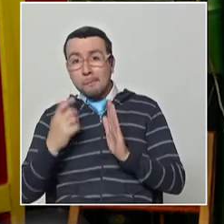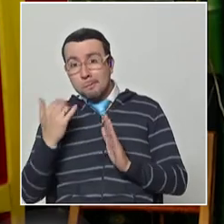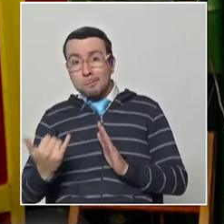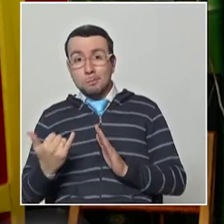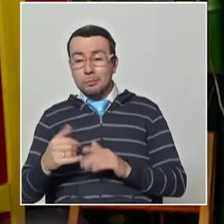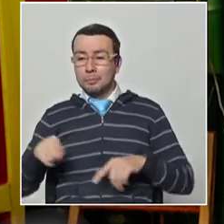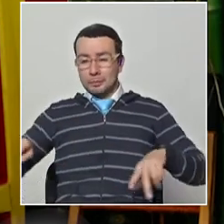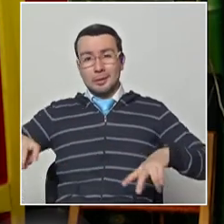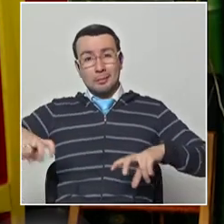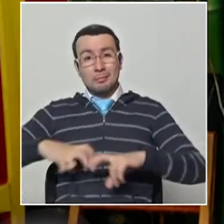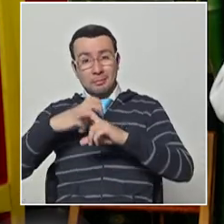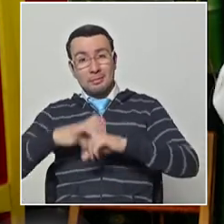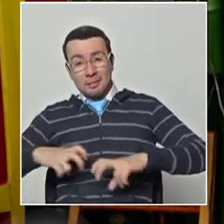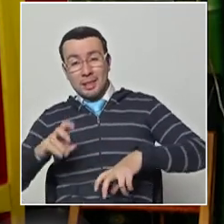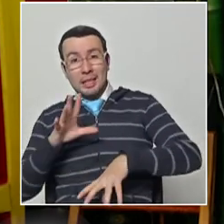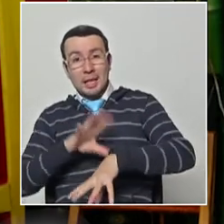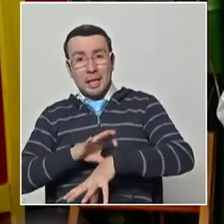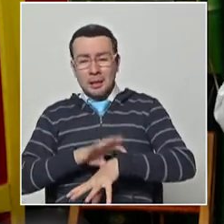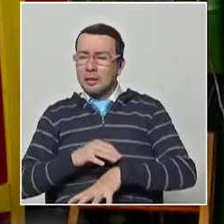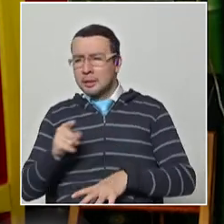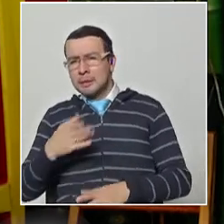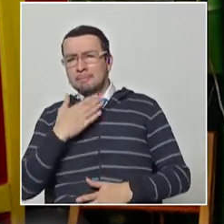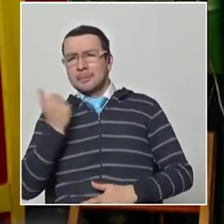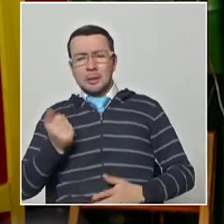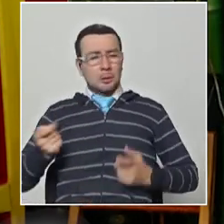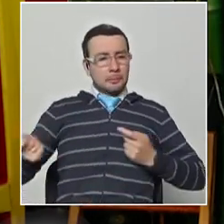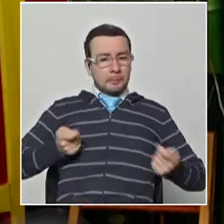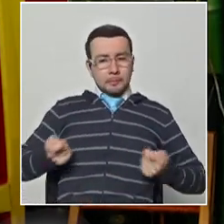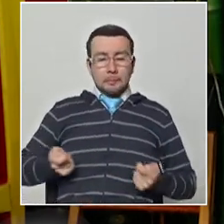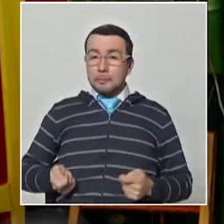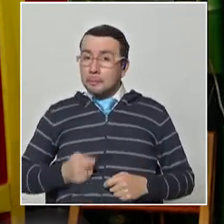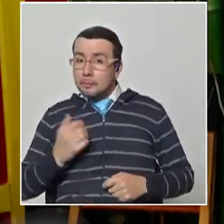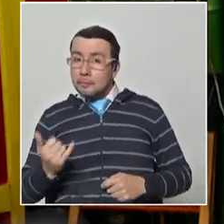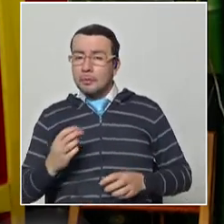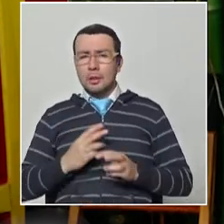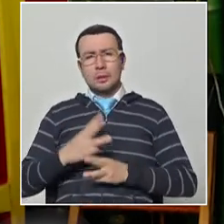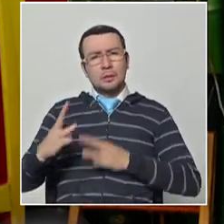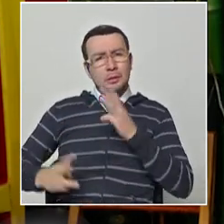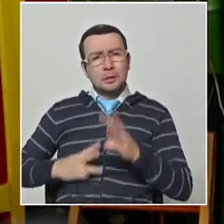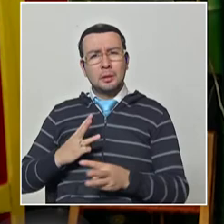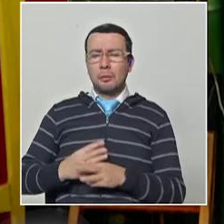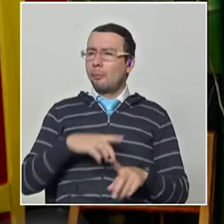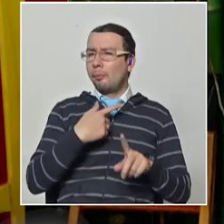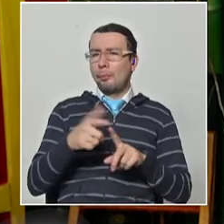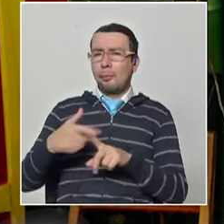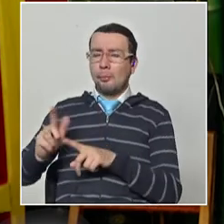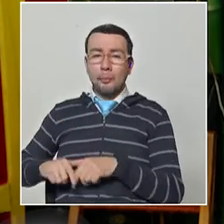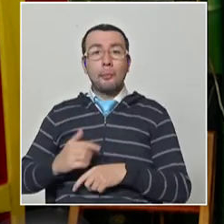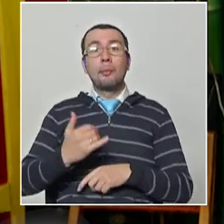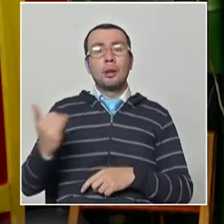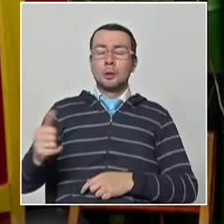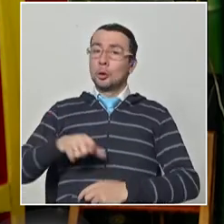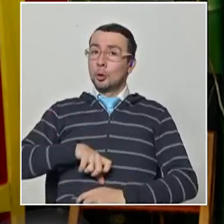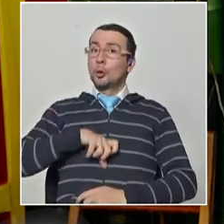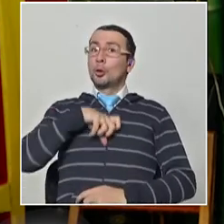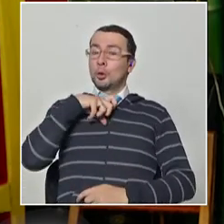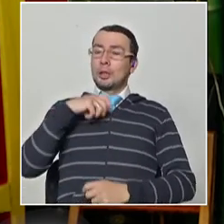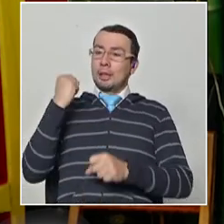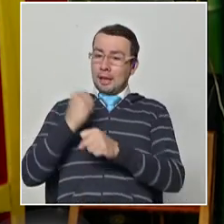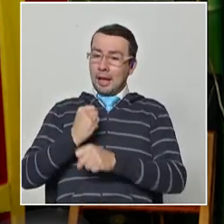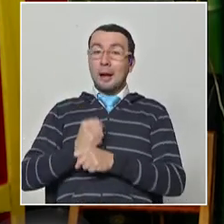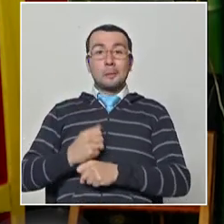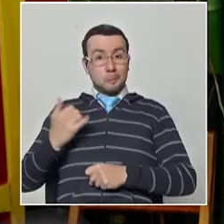el parque médicos están tratando de hacer lo mejor que se pueda porque esto es para el mundo entero viene gente de todas partes y es un orgullo de verdad trabajar acá